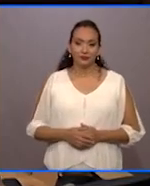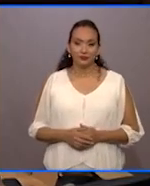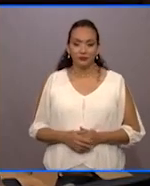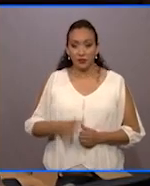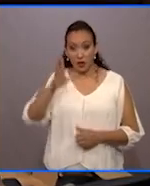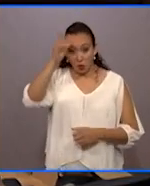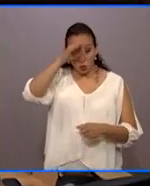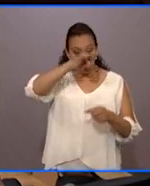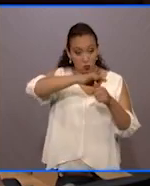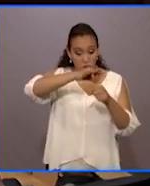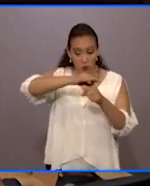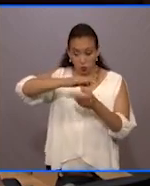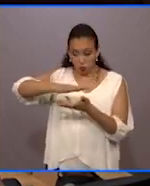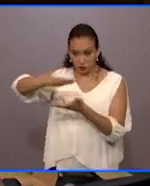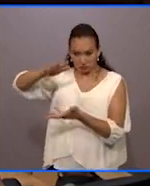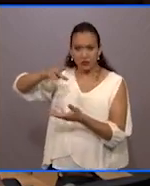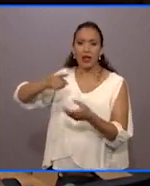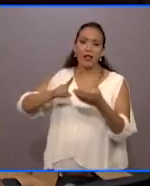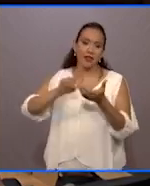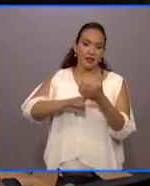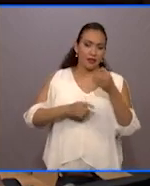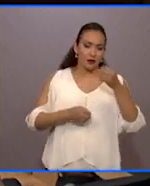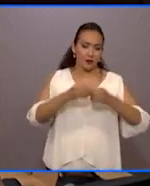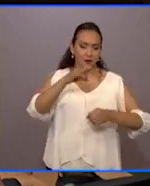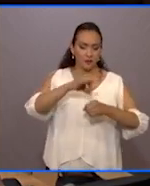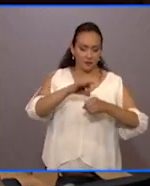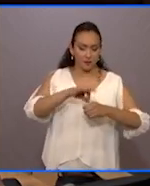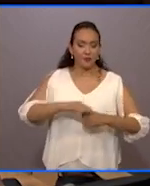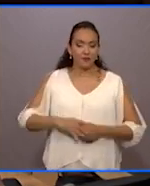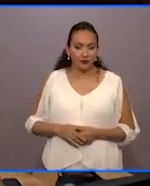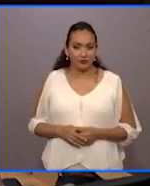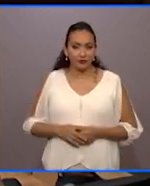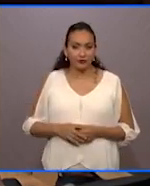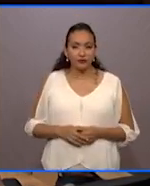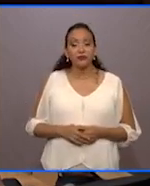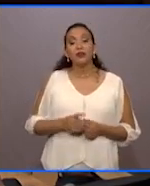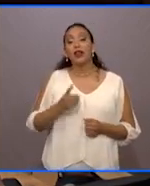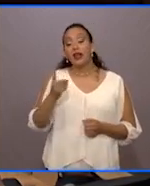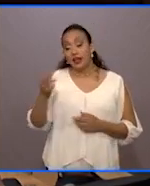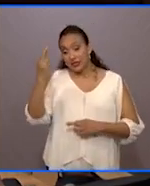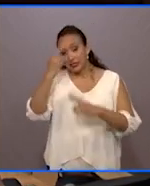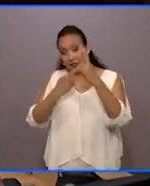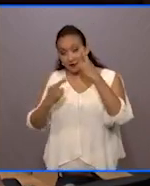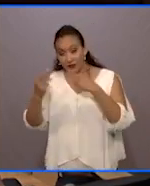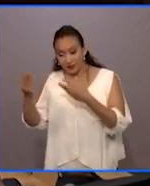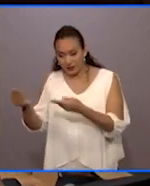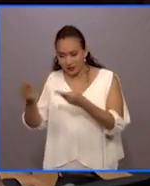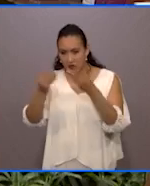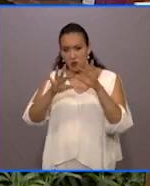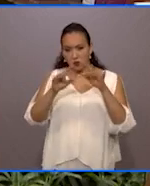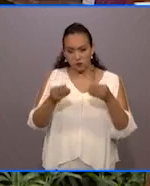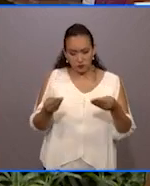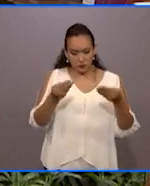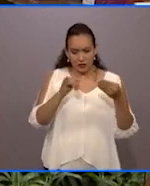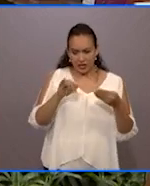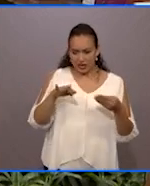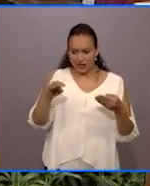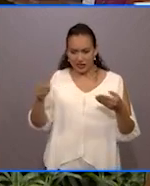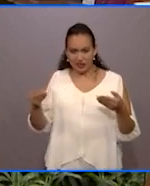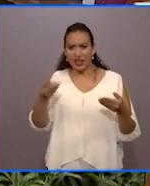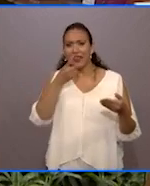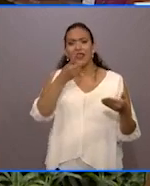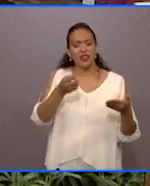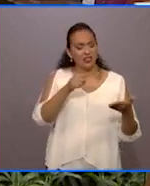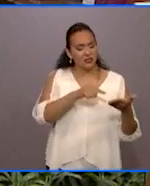Por unanimidad, el Tribunal Electoral del Poder Judicial de la Federación revocó el acuerdo del Consejo General del INE en el que estableció